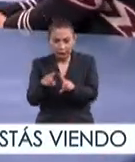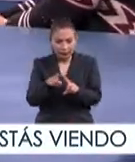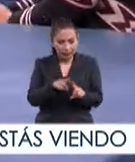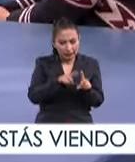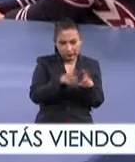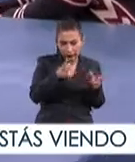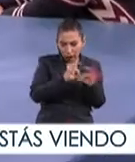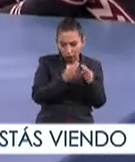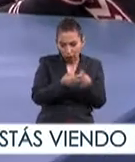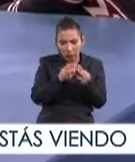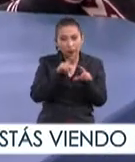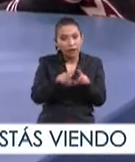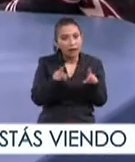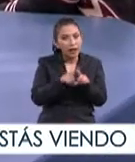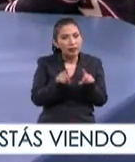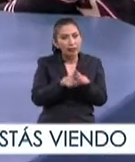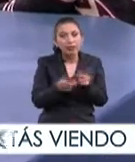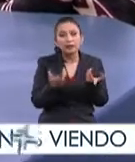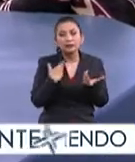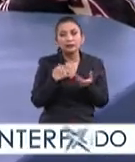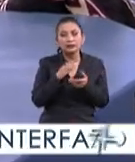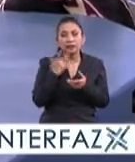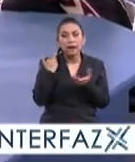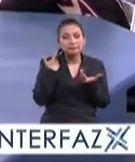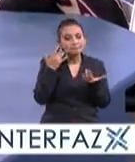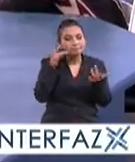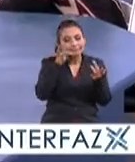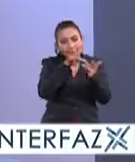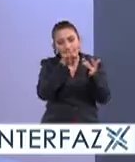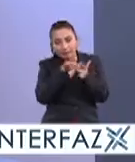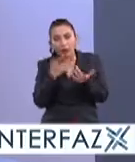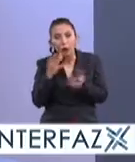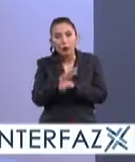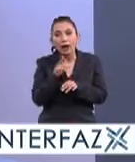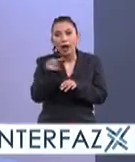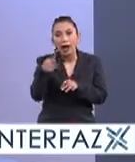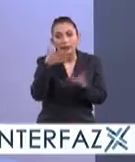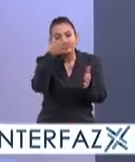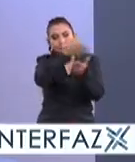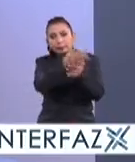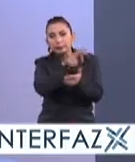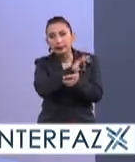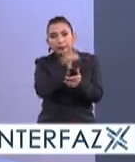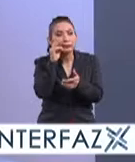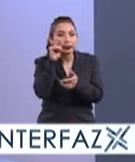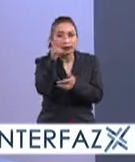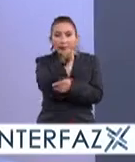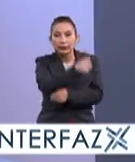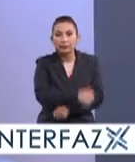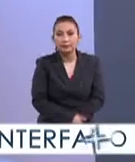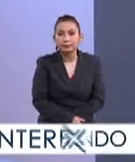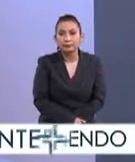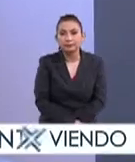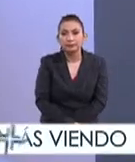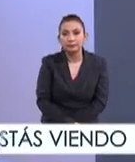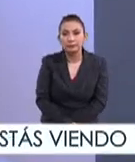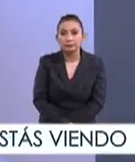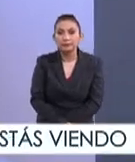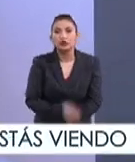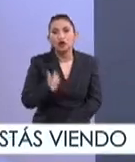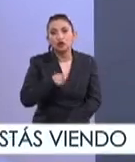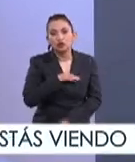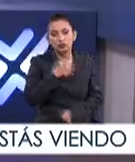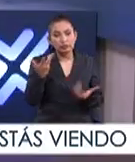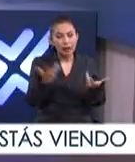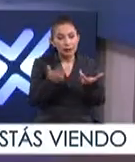diferentes variantes, tantas diferentes caras y formas de interactuar con él? ¿Cuáles son las vías para poder acercarse a cada una de ellas? Sí, bueno, estamos